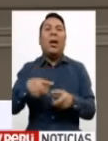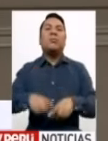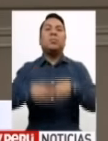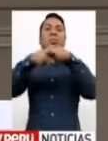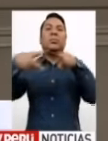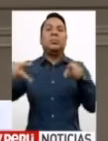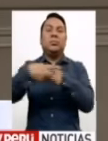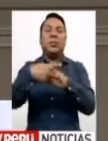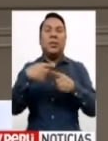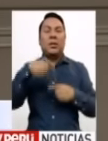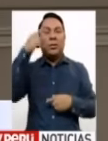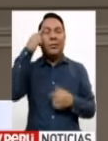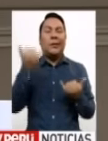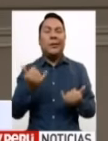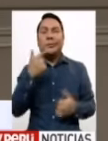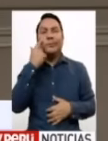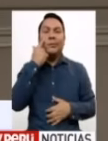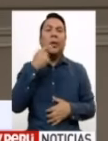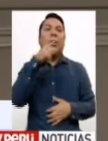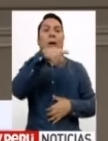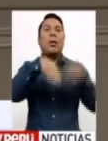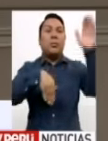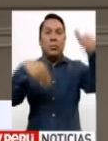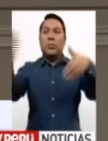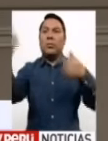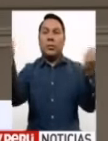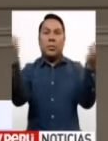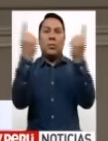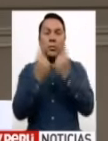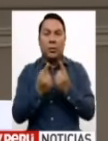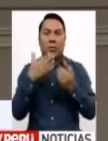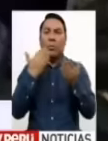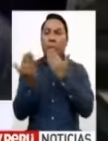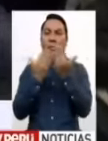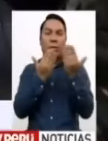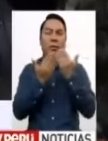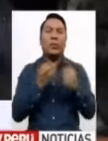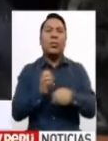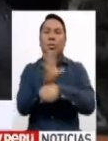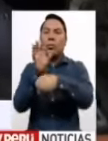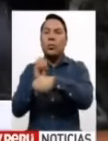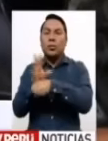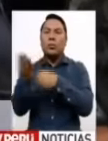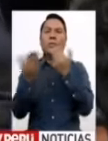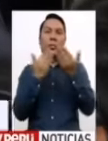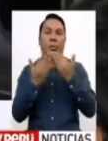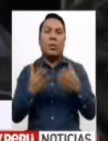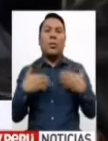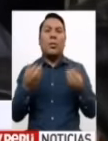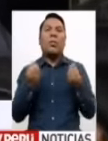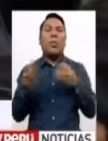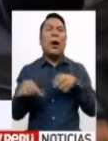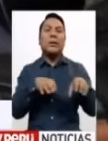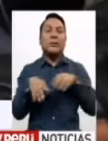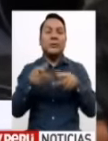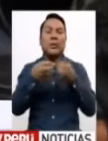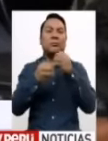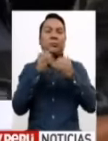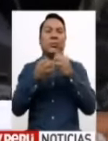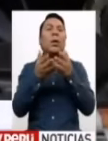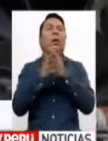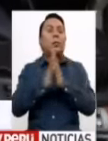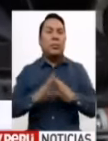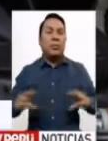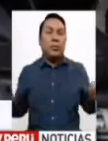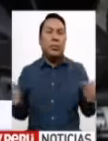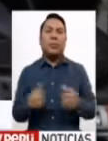un llamado en consulta al embajador peruano en Caracas. Los embajadores siempre están en posibilidad de ser llamados a consulta dependiendo